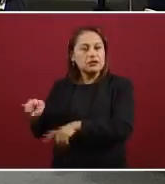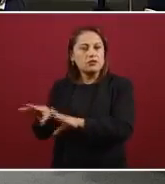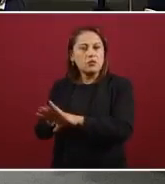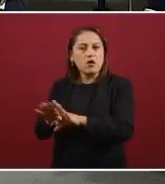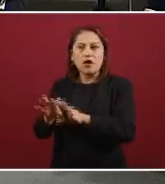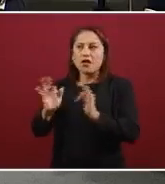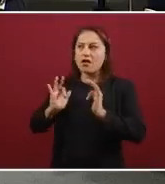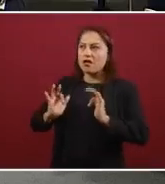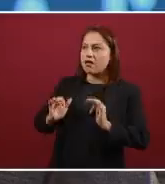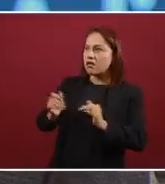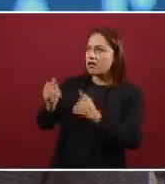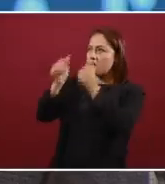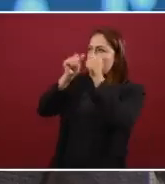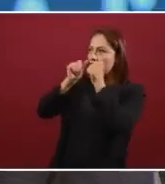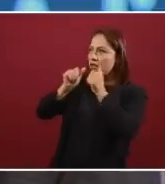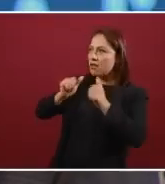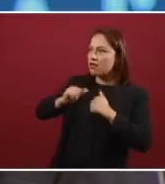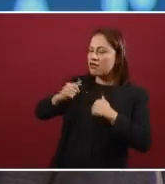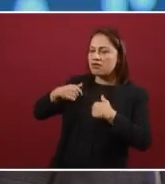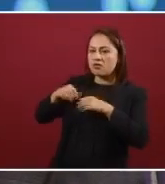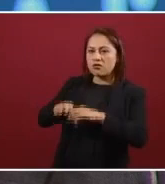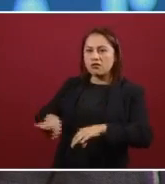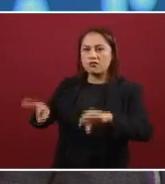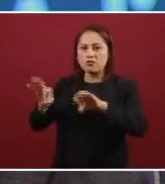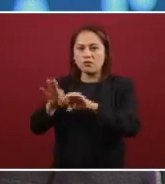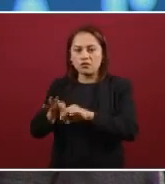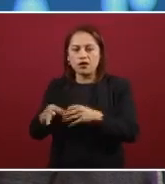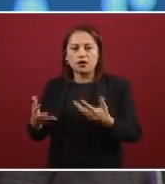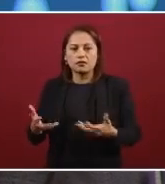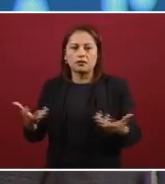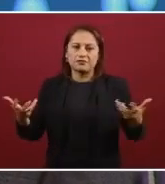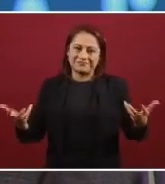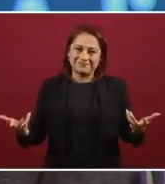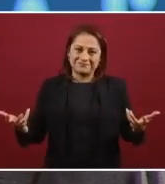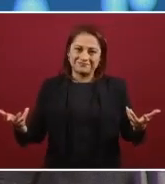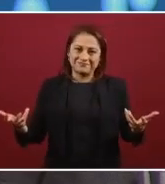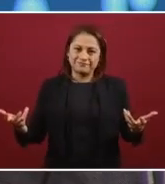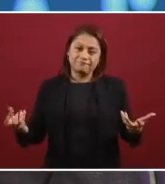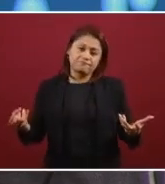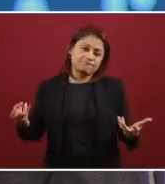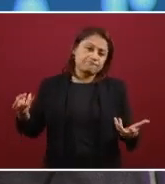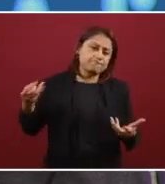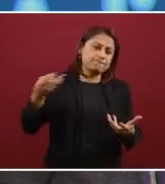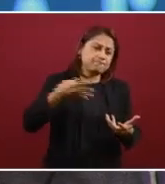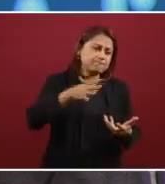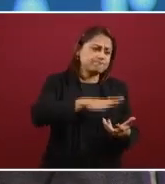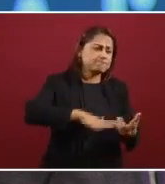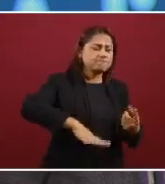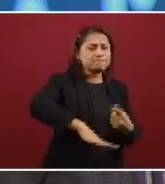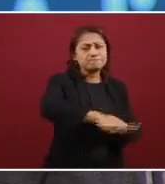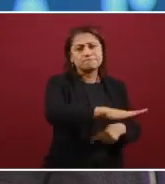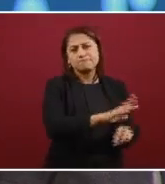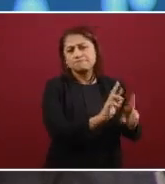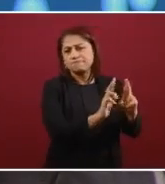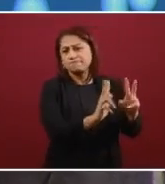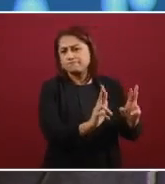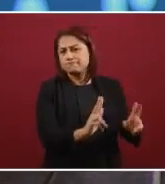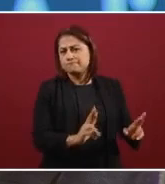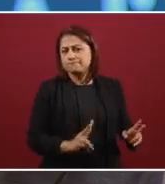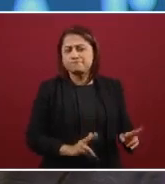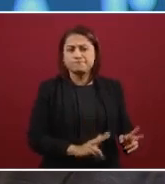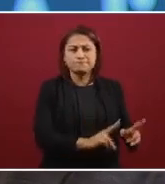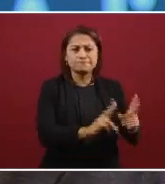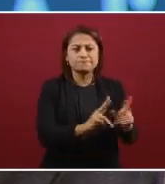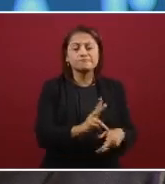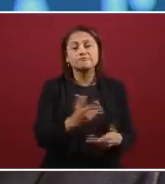anticipar lo complejo que es la desconstrucción de esa dinámica social tan